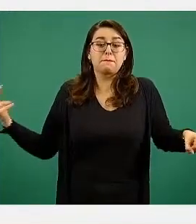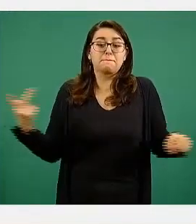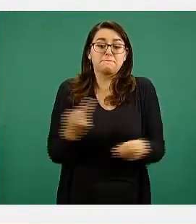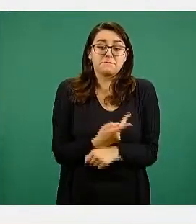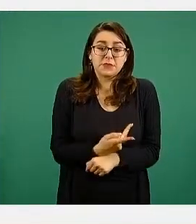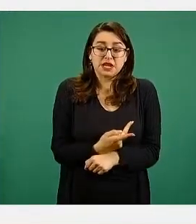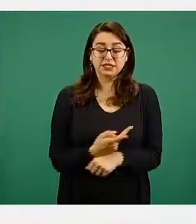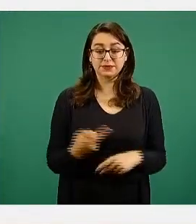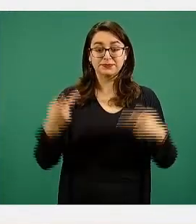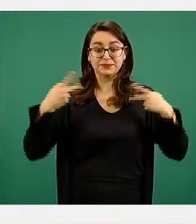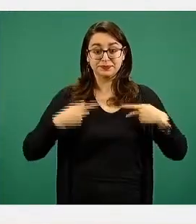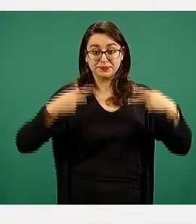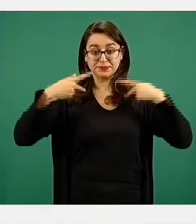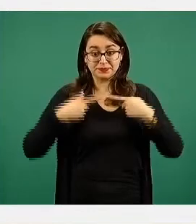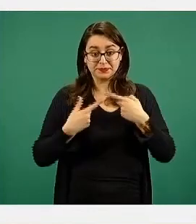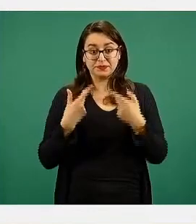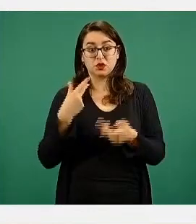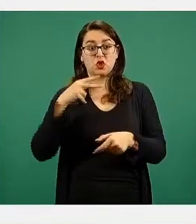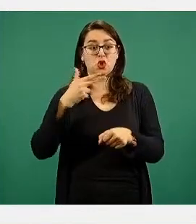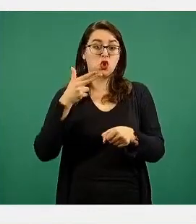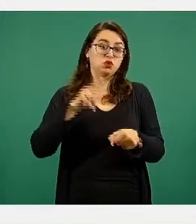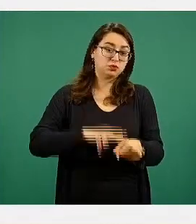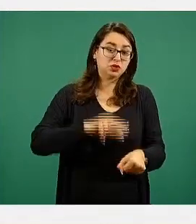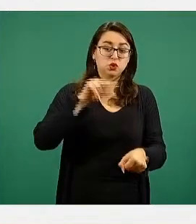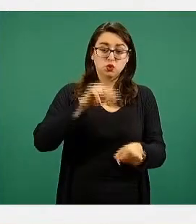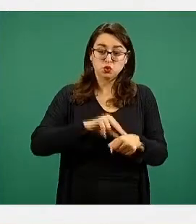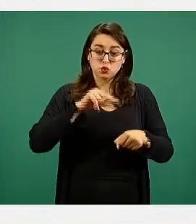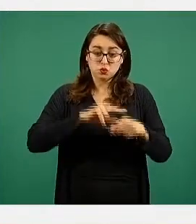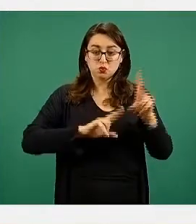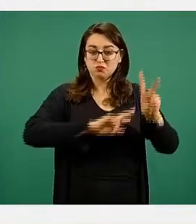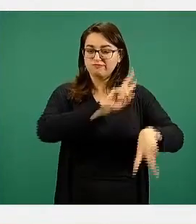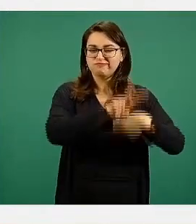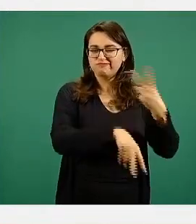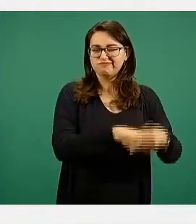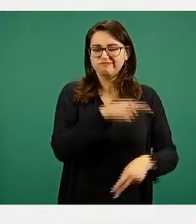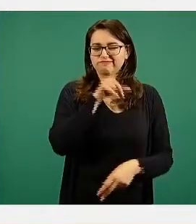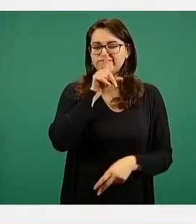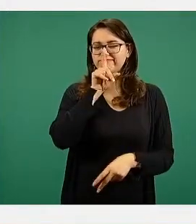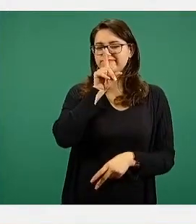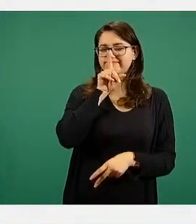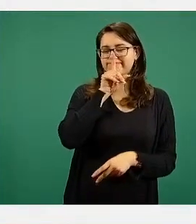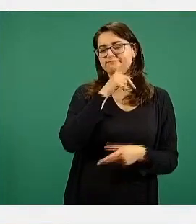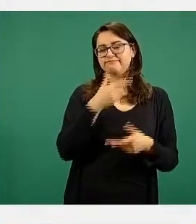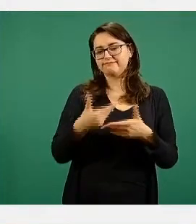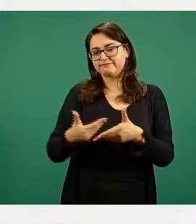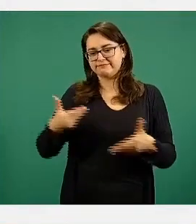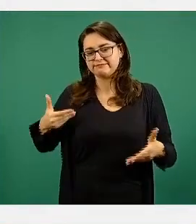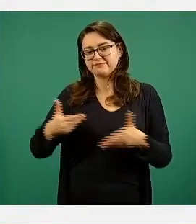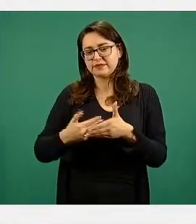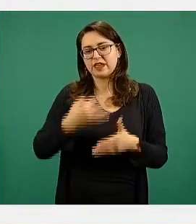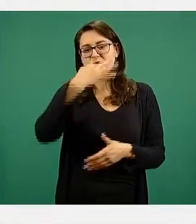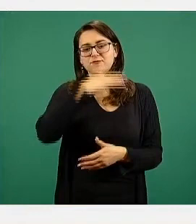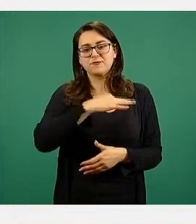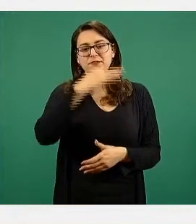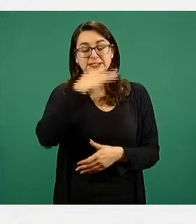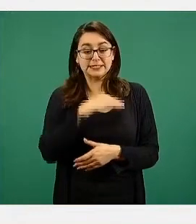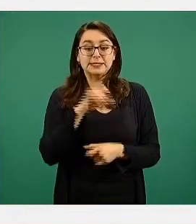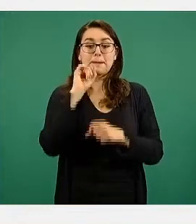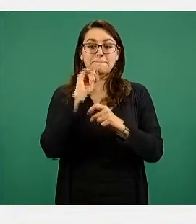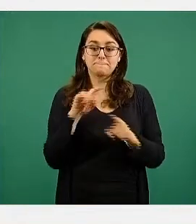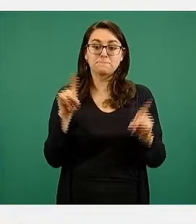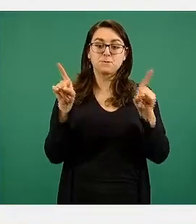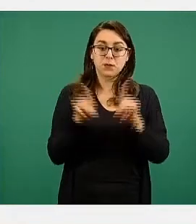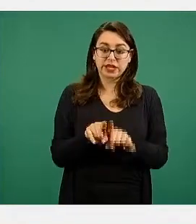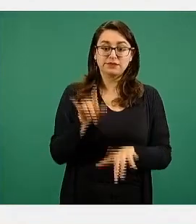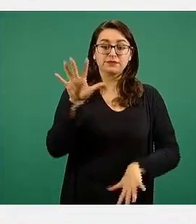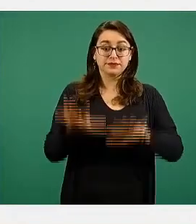atención médica por estas temporadas. Asimismo, también el retraso en la notificación